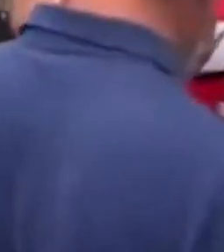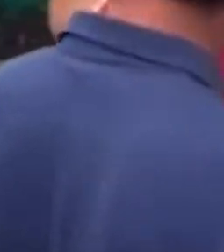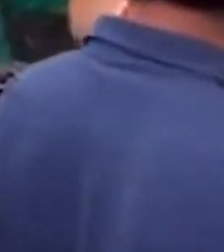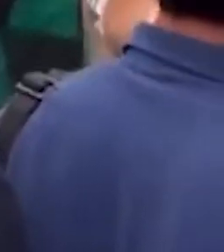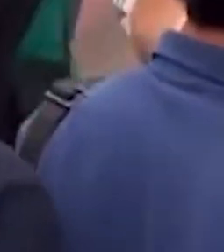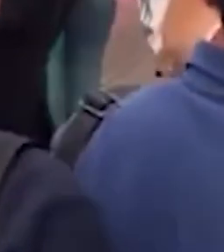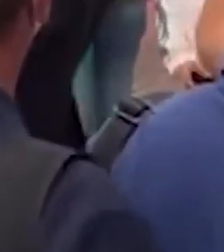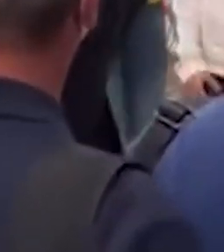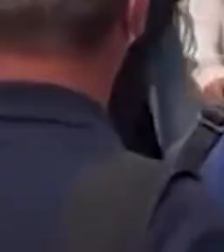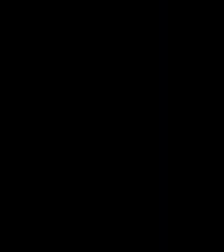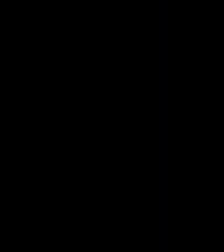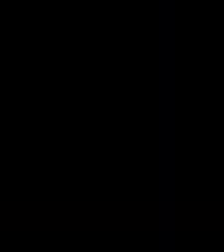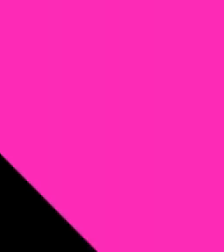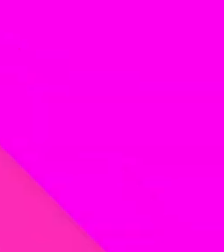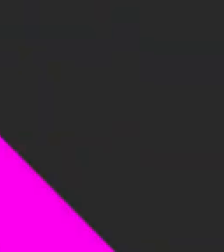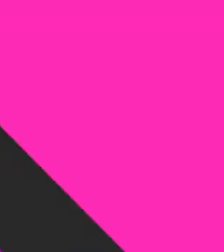erario este viajecito.